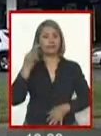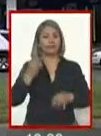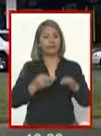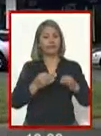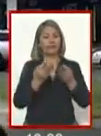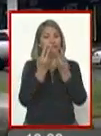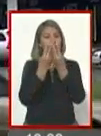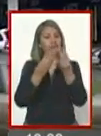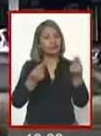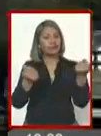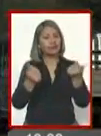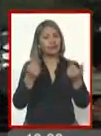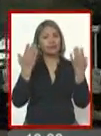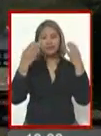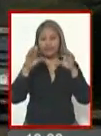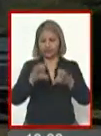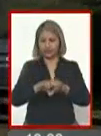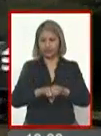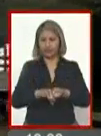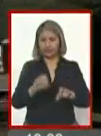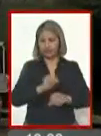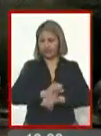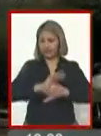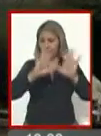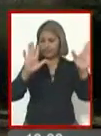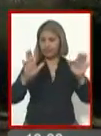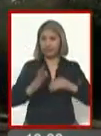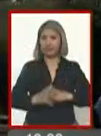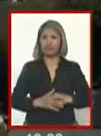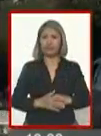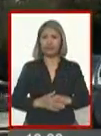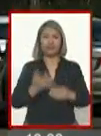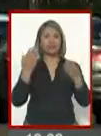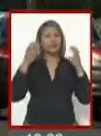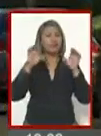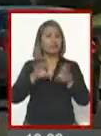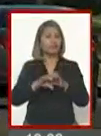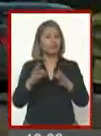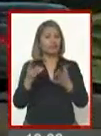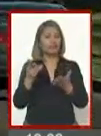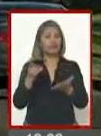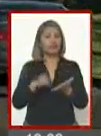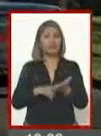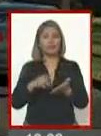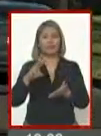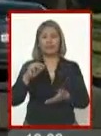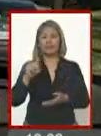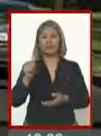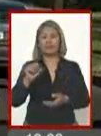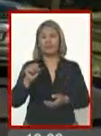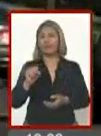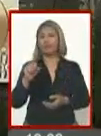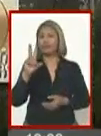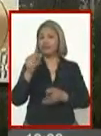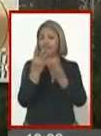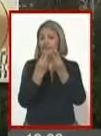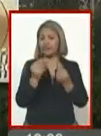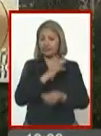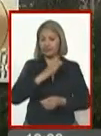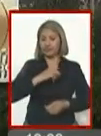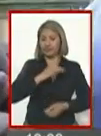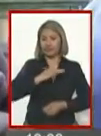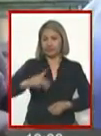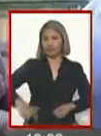casos la disolución de este contrato dejando claro de que el convenio suscrito con la empresa más no lo disuelve el